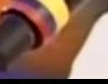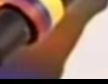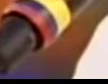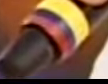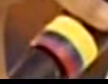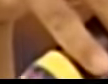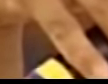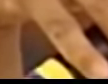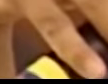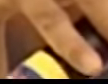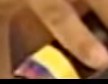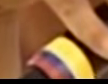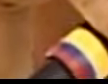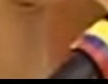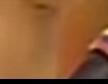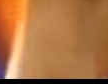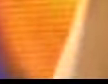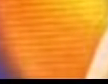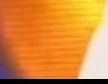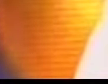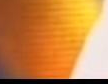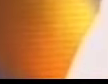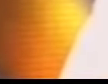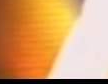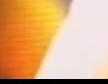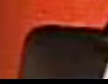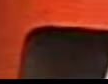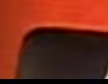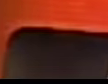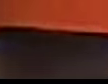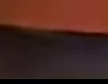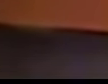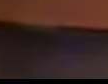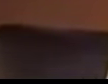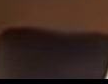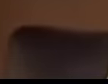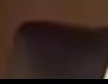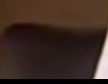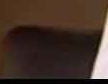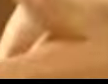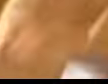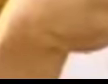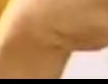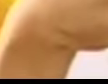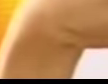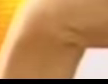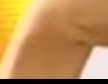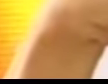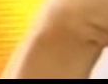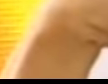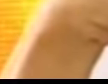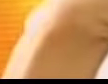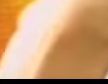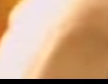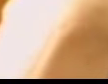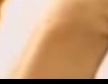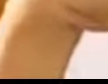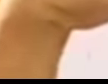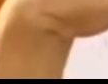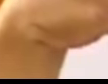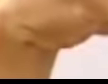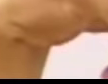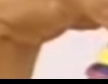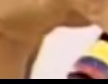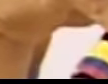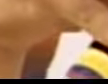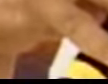otra es pollito asado, los verdecitos no asados. No es pollo, es gallo, me dijeron, presidente. Todo es... Lo que pasa es que es mala educación comer en público, así que... No,